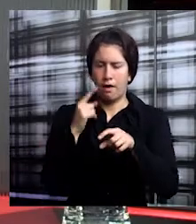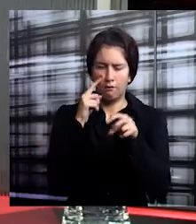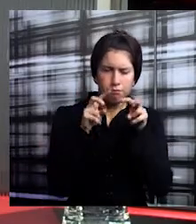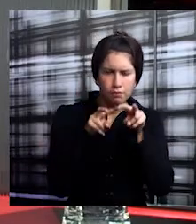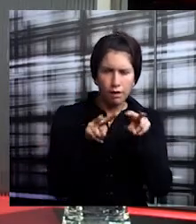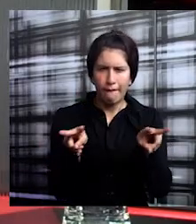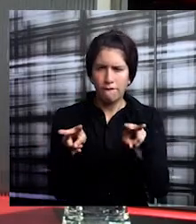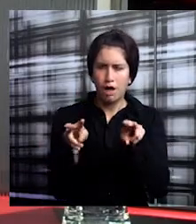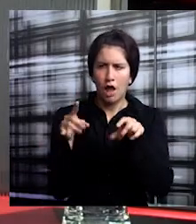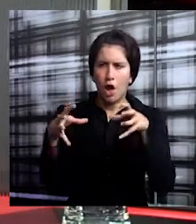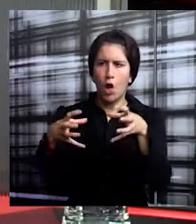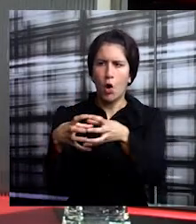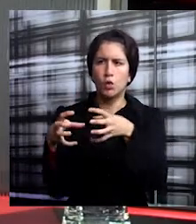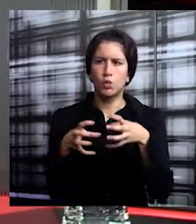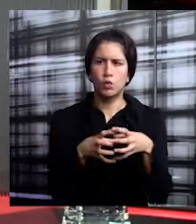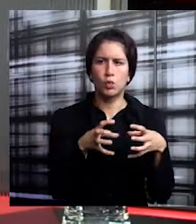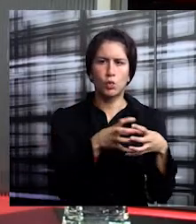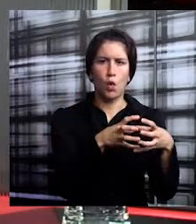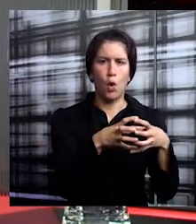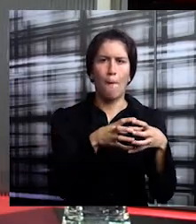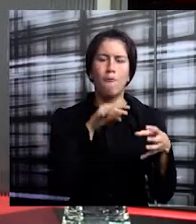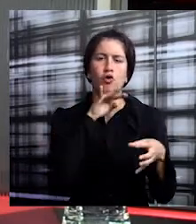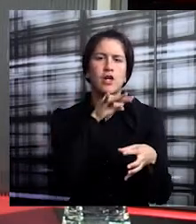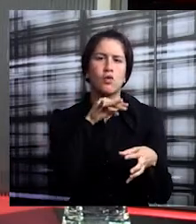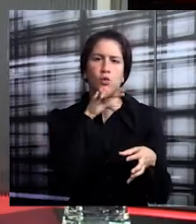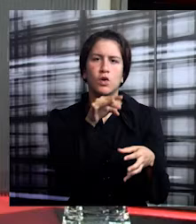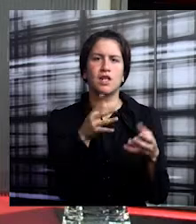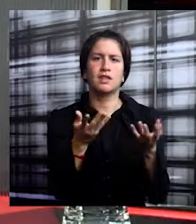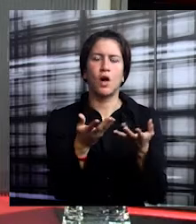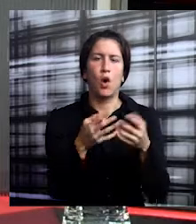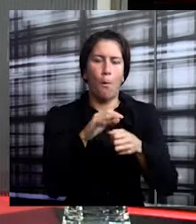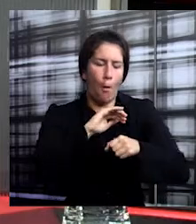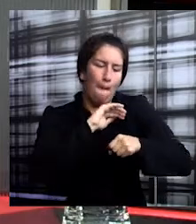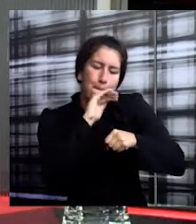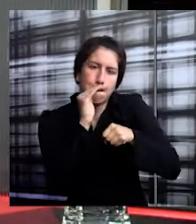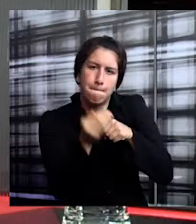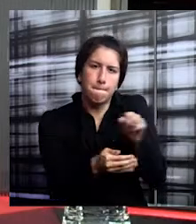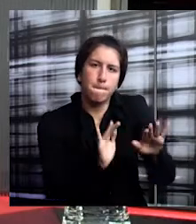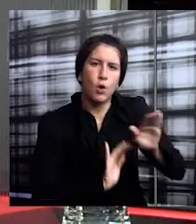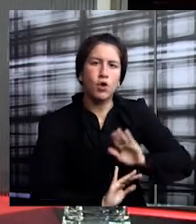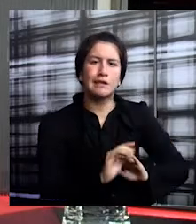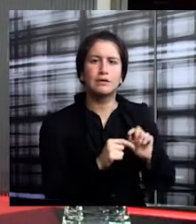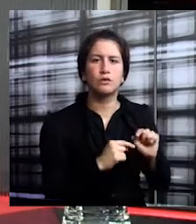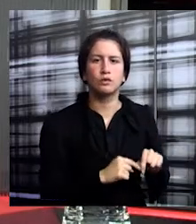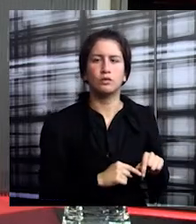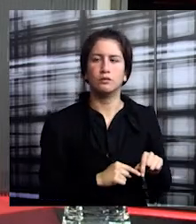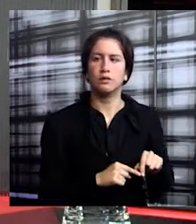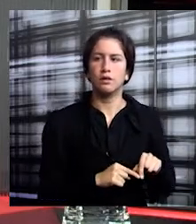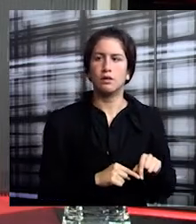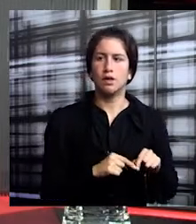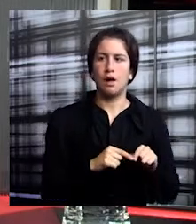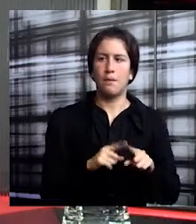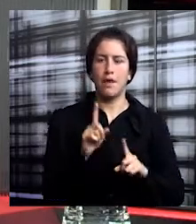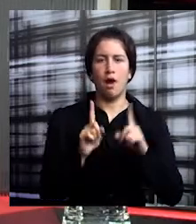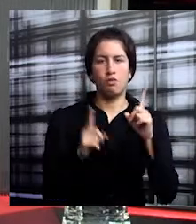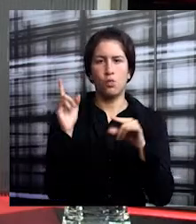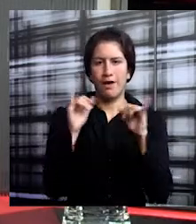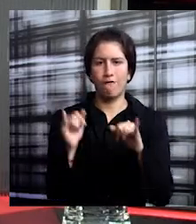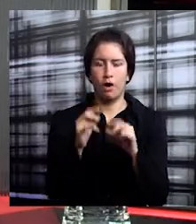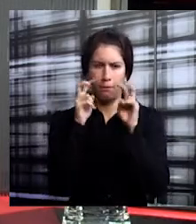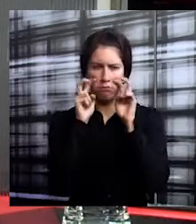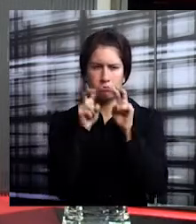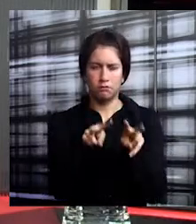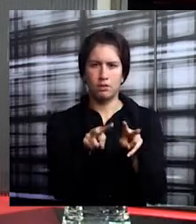estas marchas, que la utilizan como paraguas y que de alguna manera ya tienen un timing conocido, o sea, se suman a la